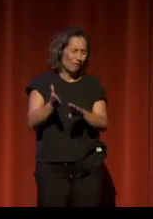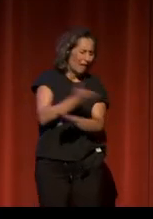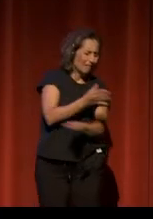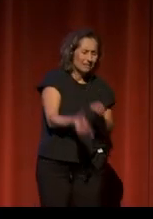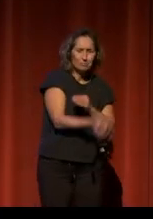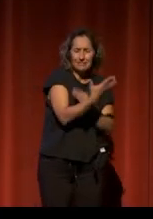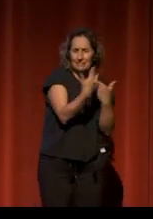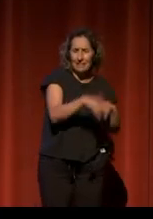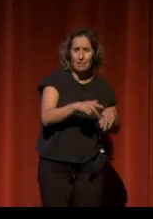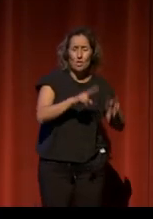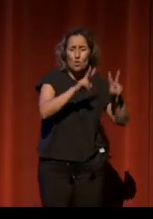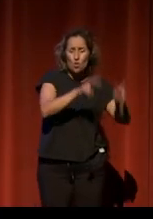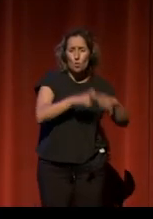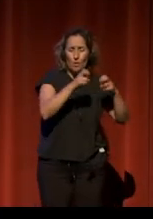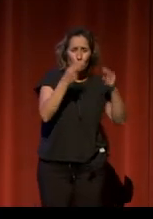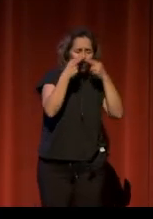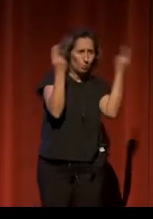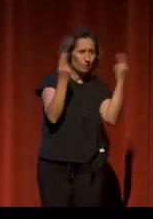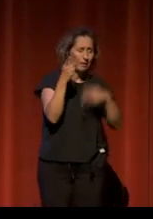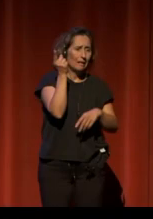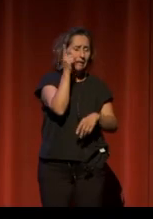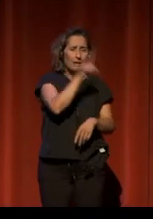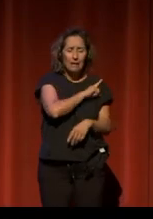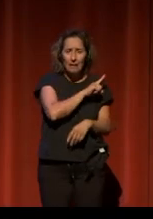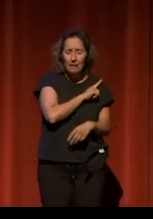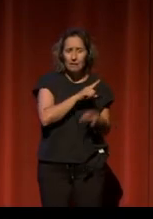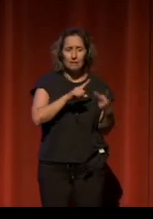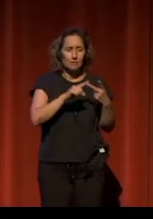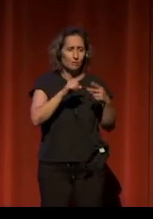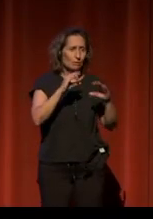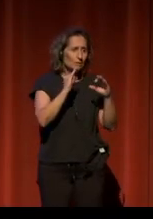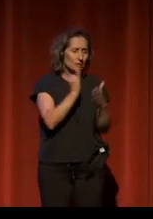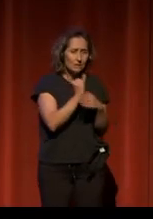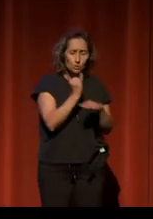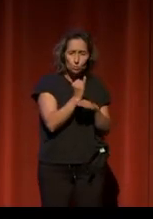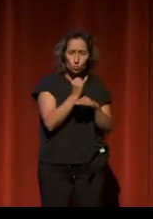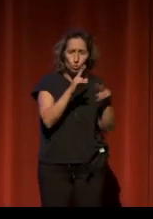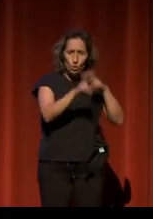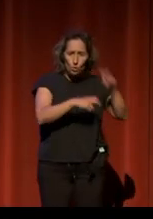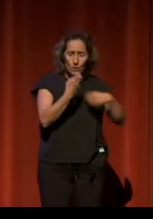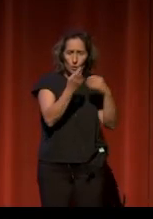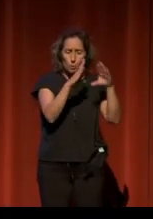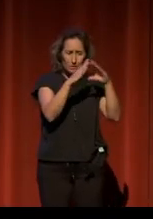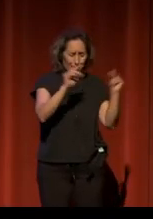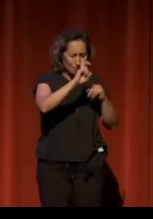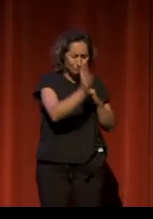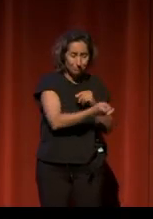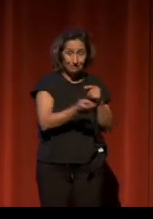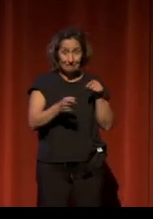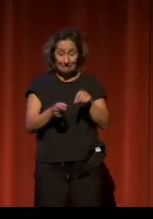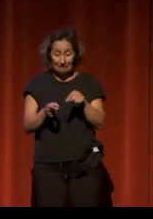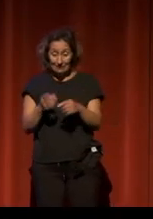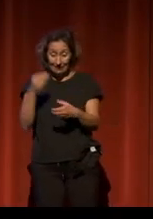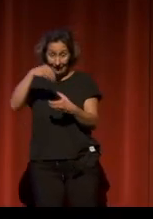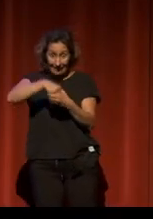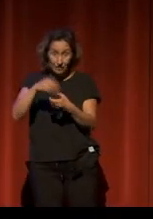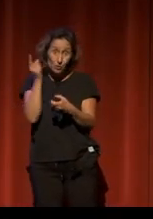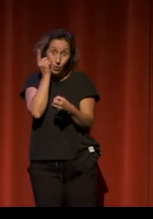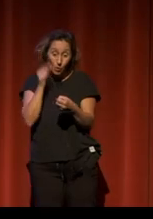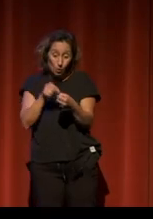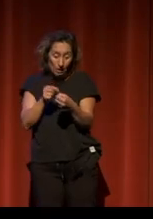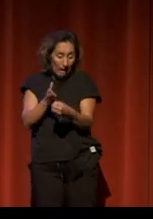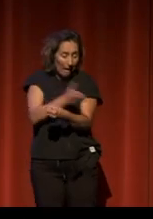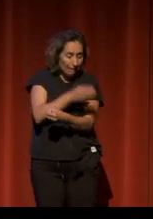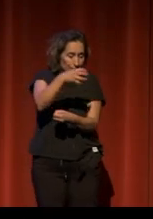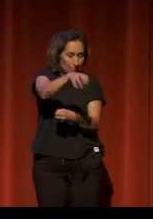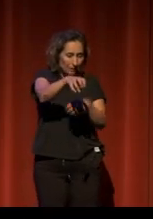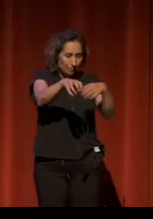Innovación pública el ejército universidades institutos de investigación etcétera habían desarrollado las diferentes partes del iPhone no que